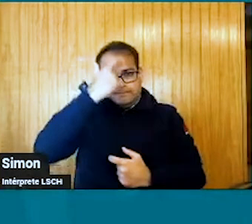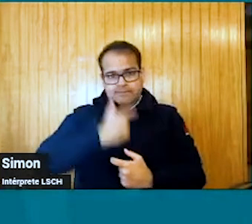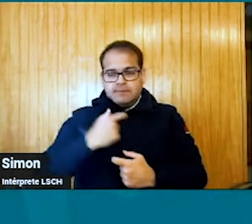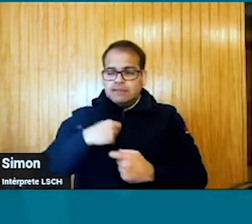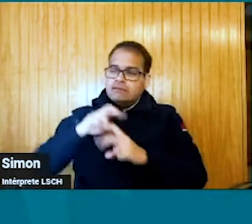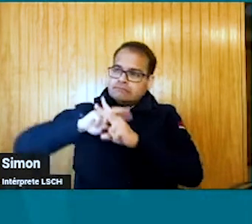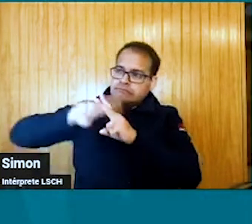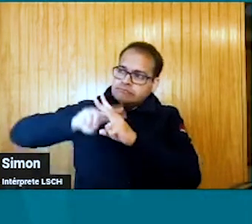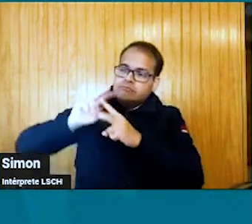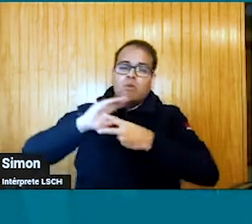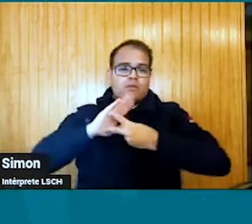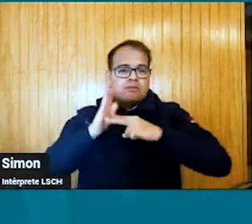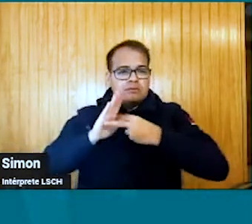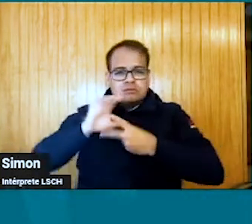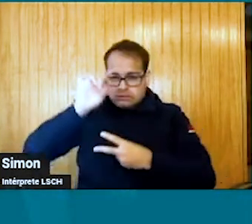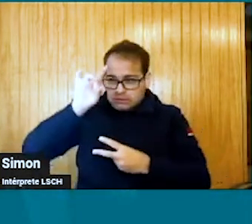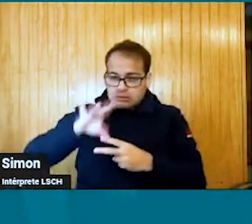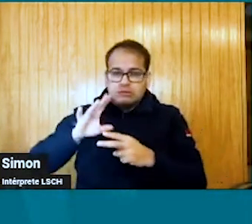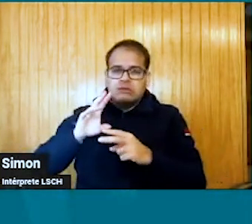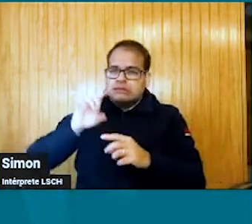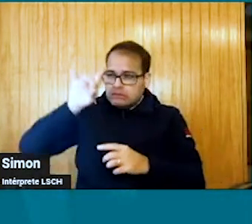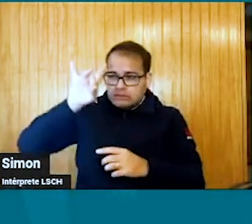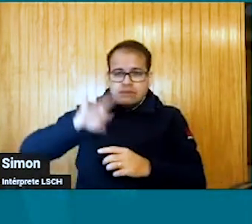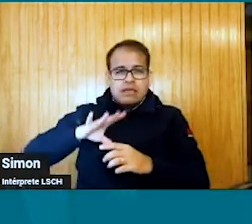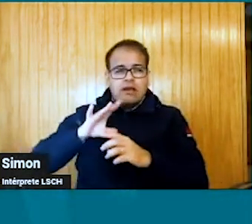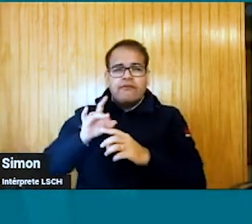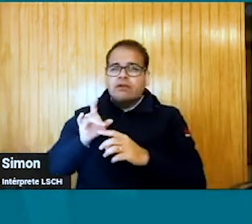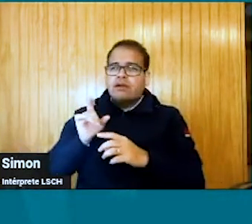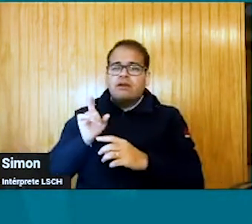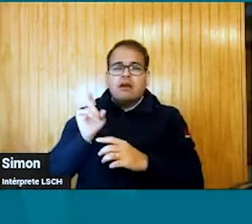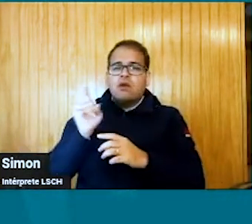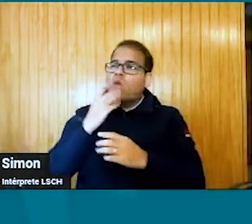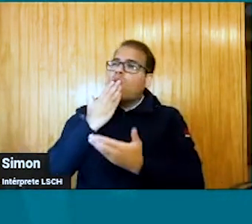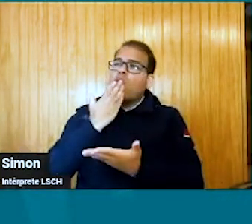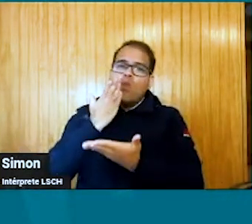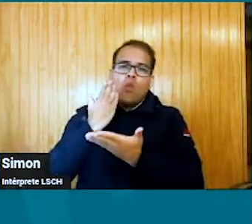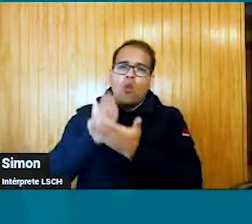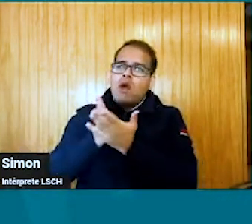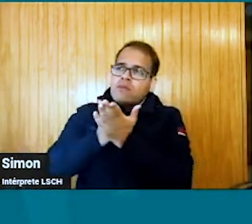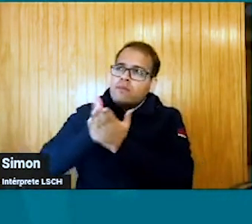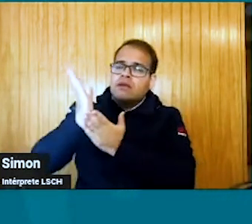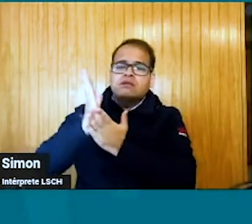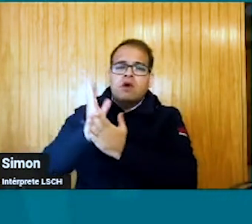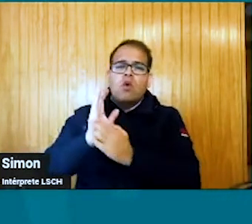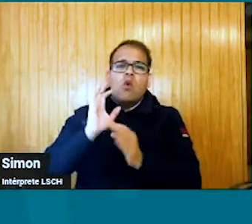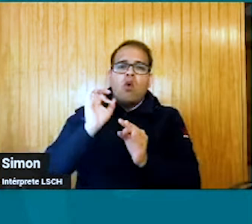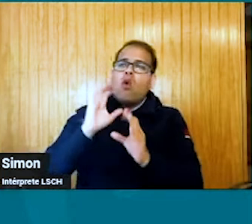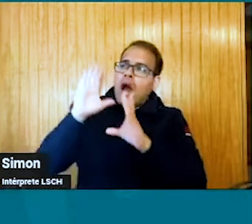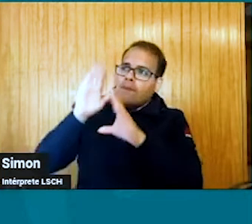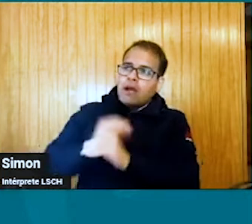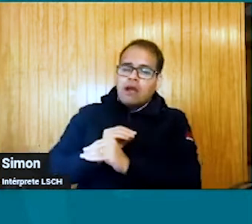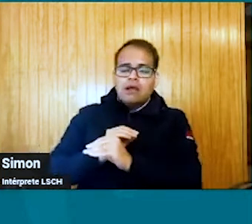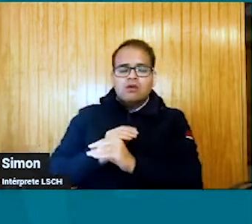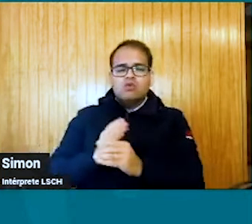los problemas, que sepa cuándo echar a andar y todo eso, para poder